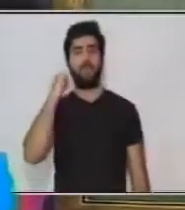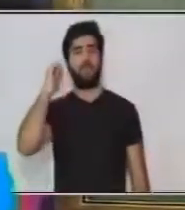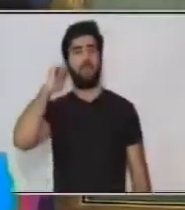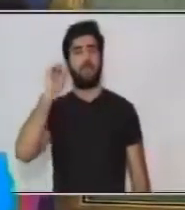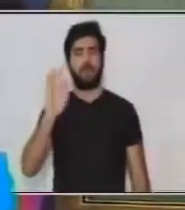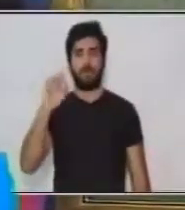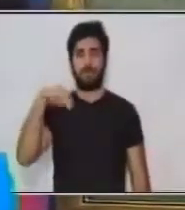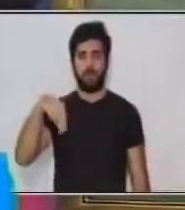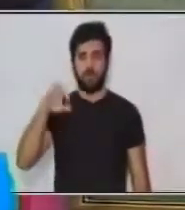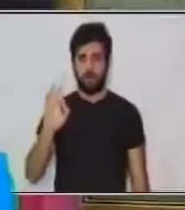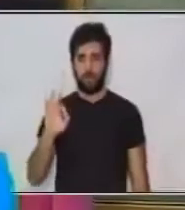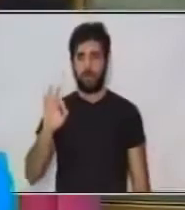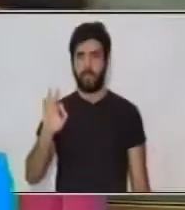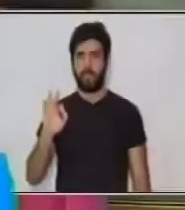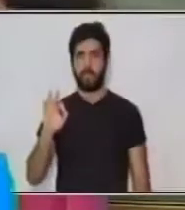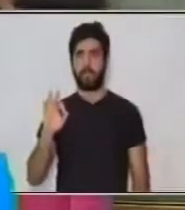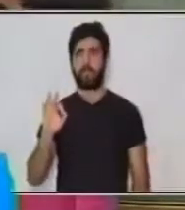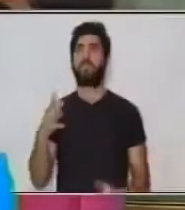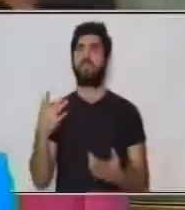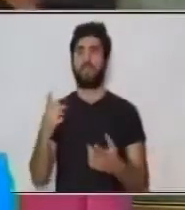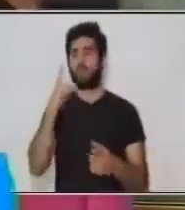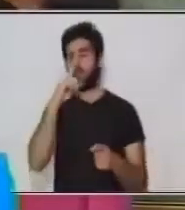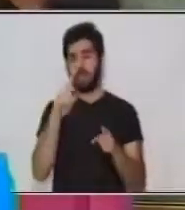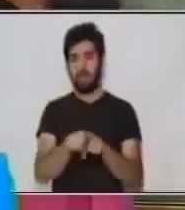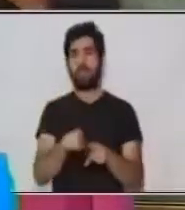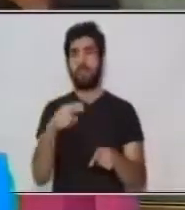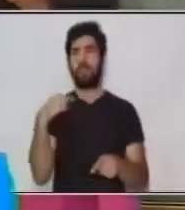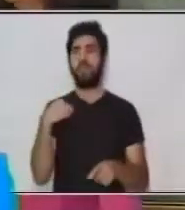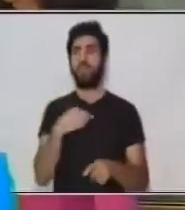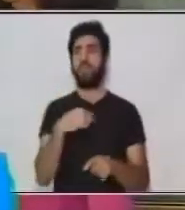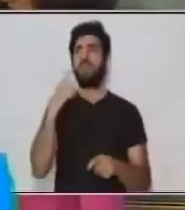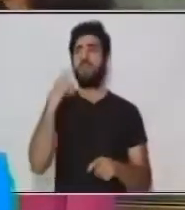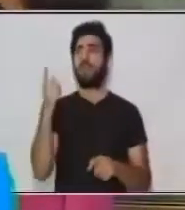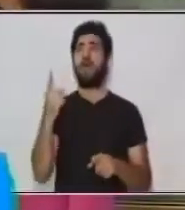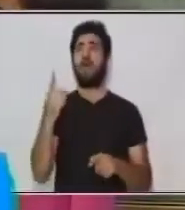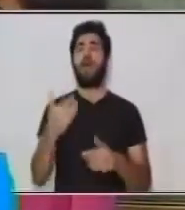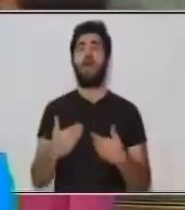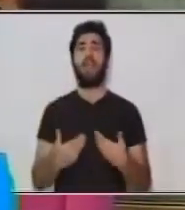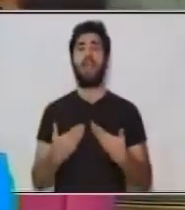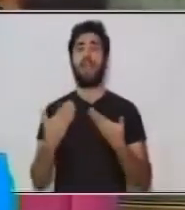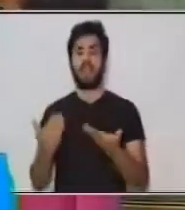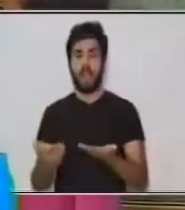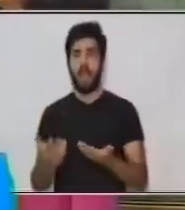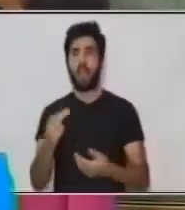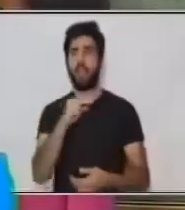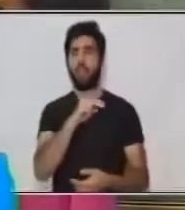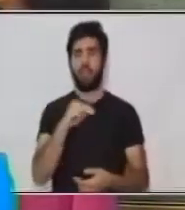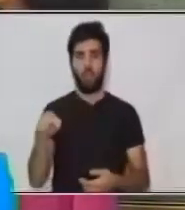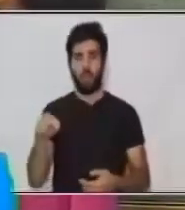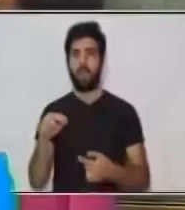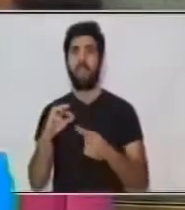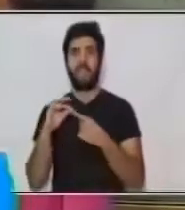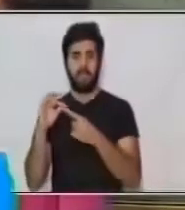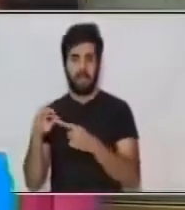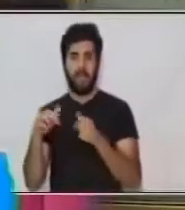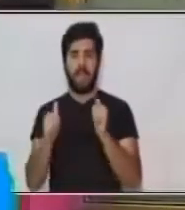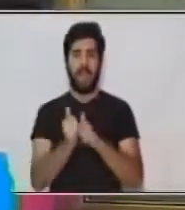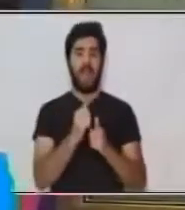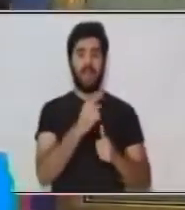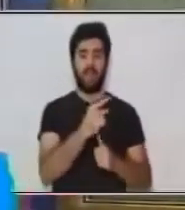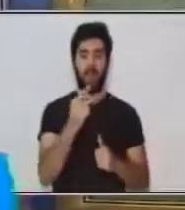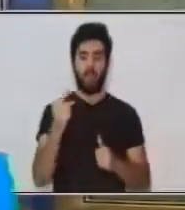que tienen los polígonos, les asignamos un nombre. ¿verdad? Entonces vamos ahora